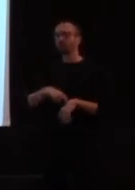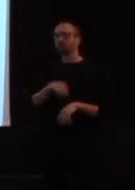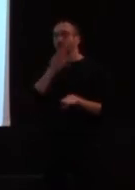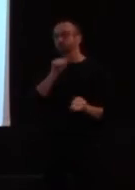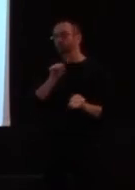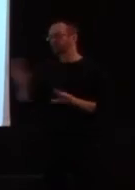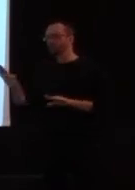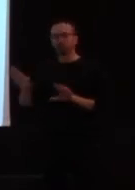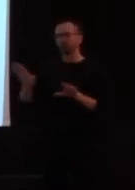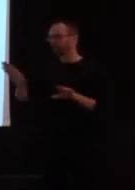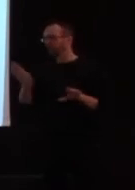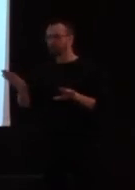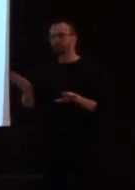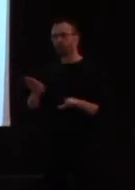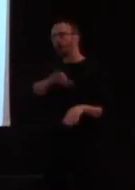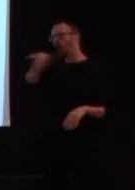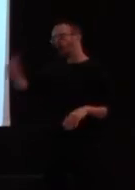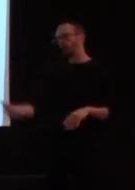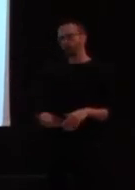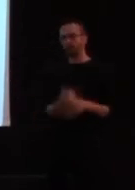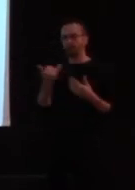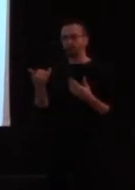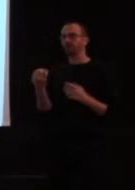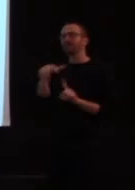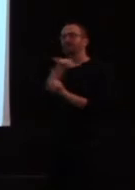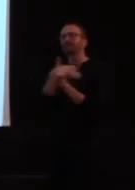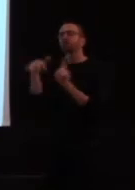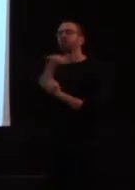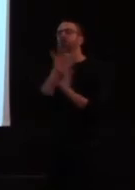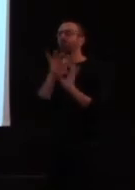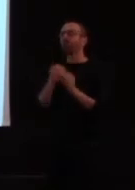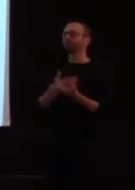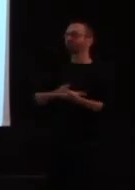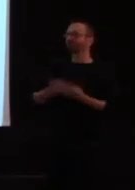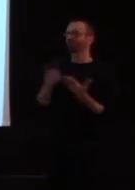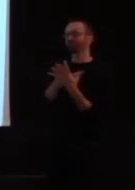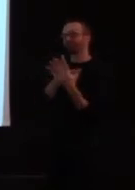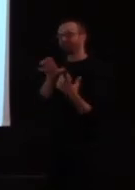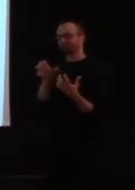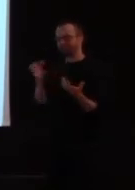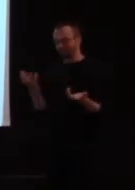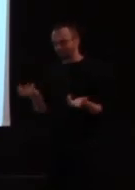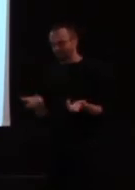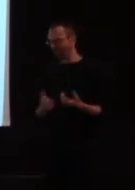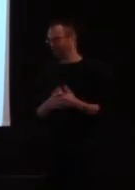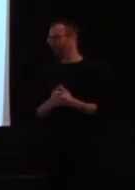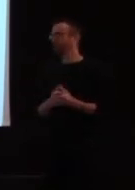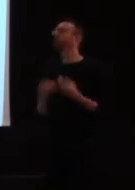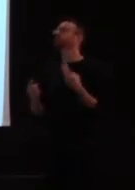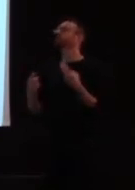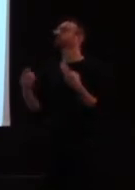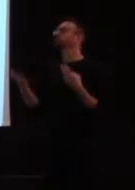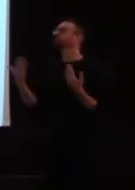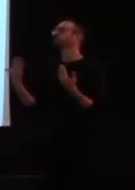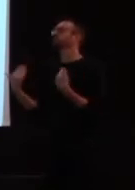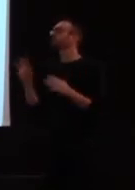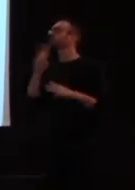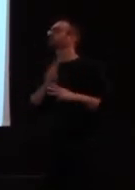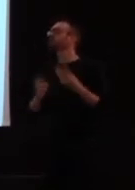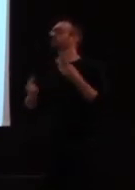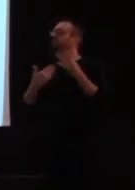clima de complicidad y de comodidad mutua en las aulas, ¿no? ¿Qué más diríais? ¿Qué